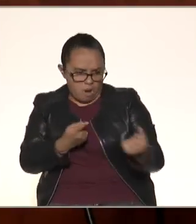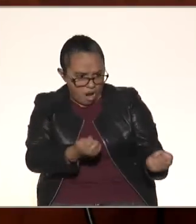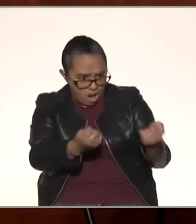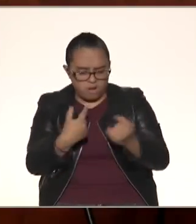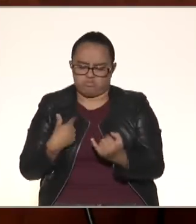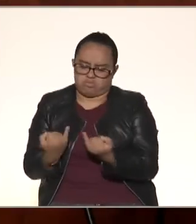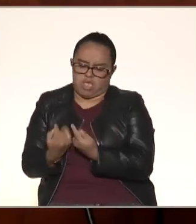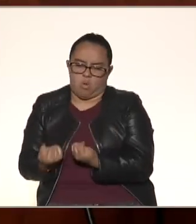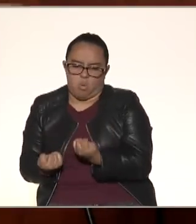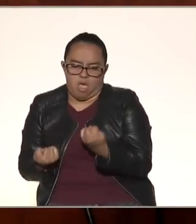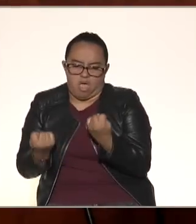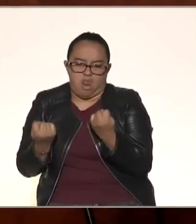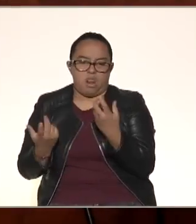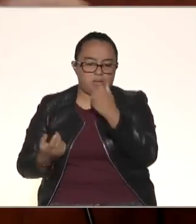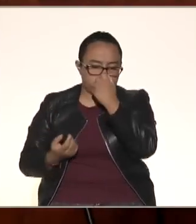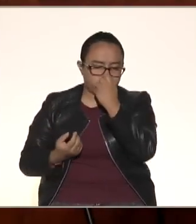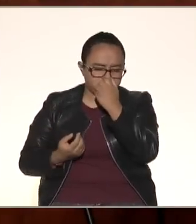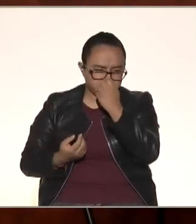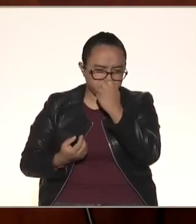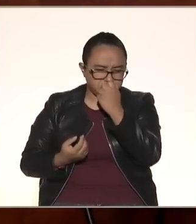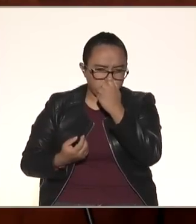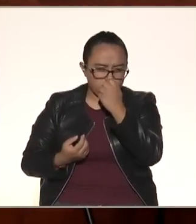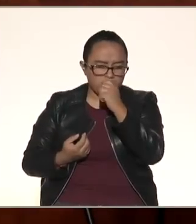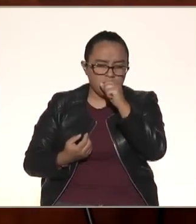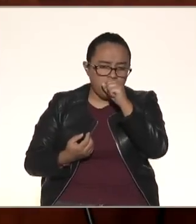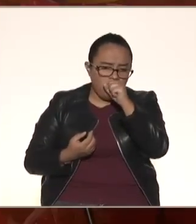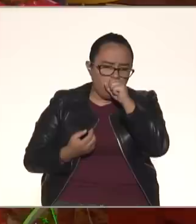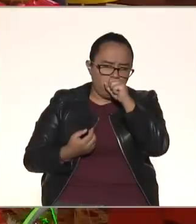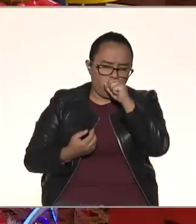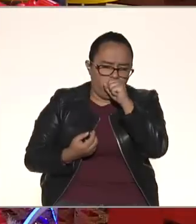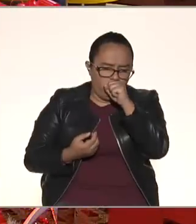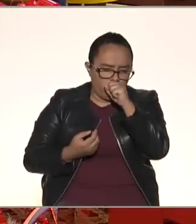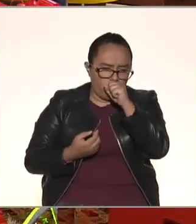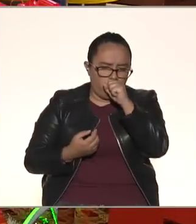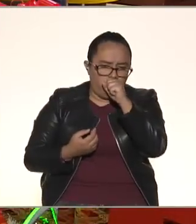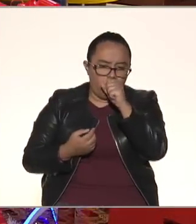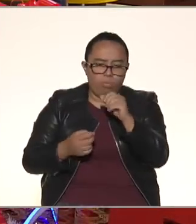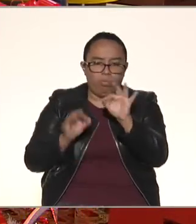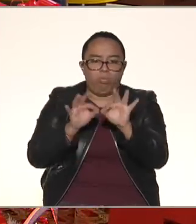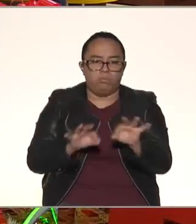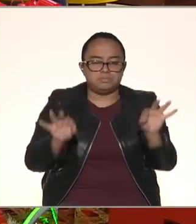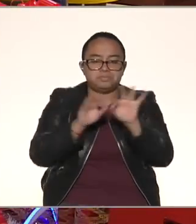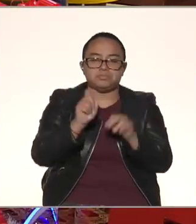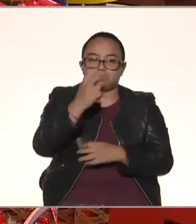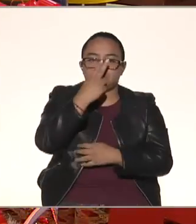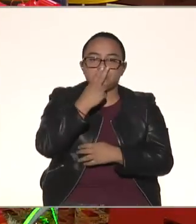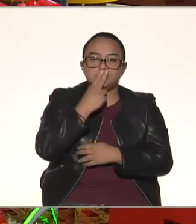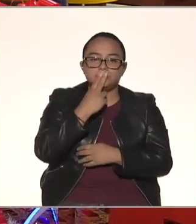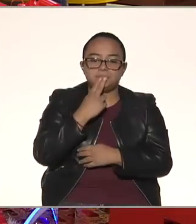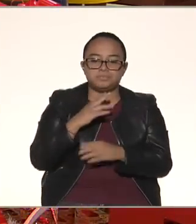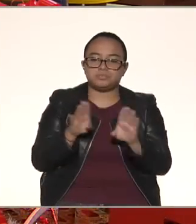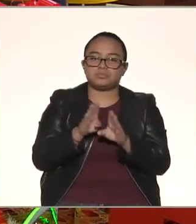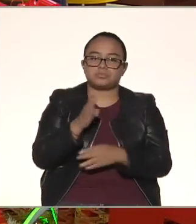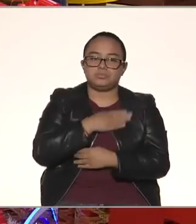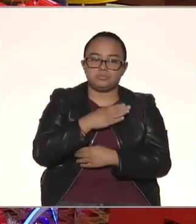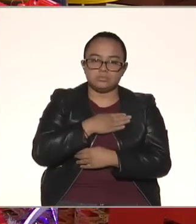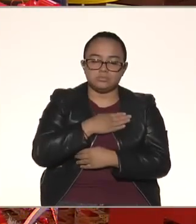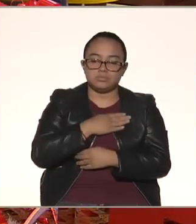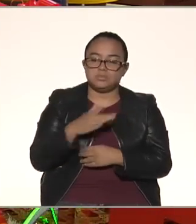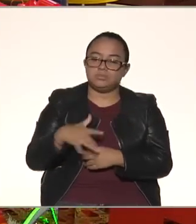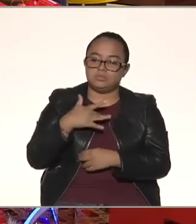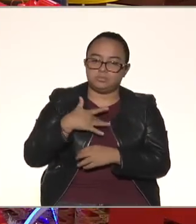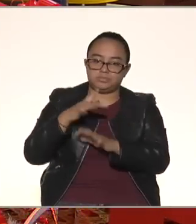Y, bueno, escucha, vi, creo que es importantísimo hablar de la ternura como parte de la generosidad, la